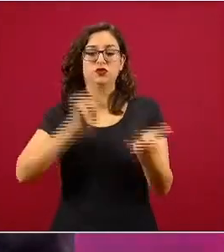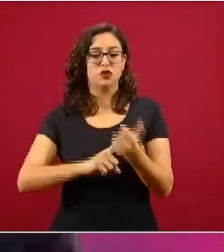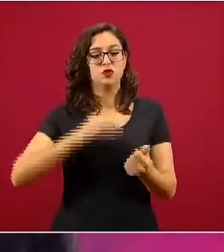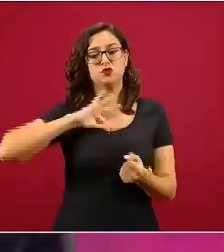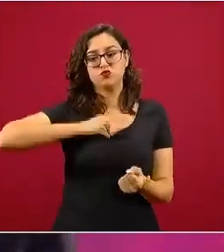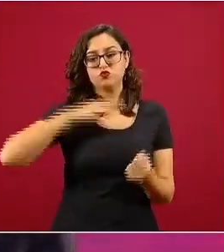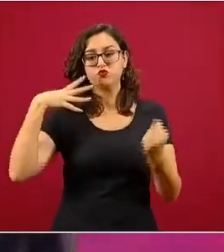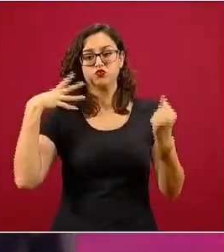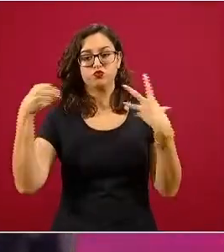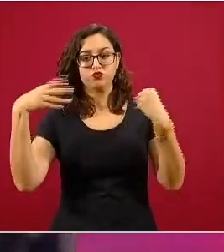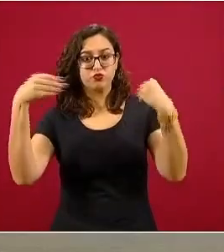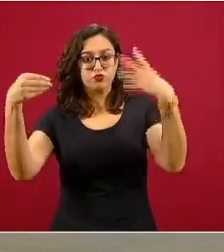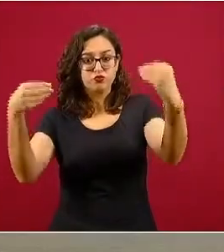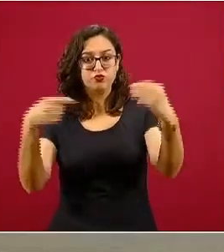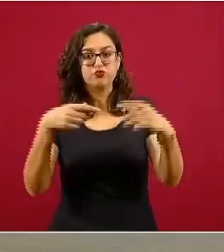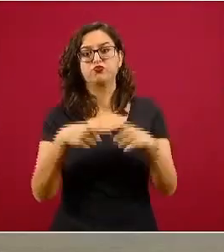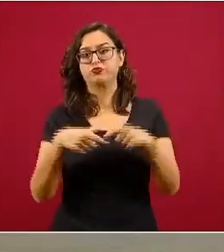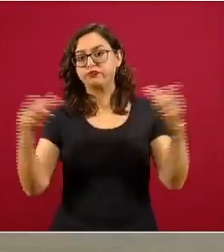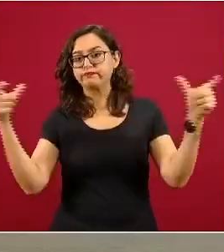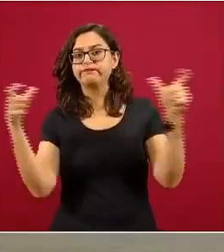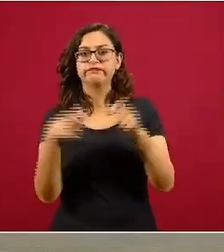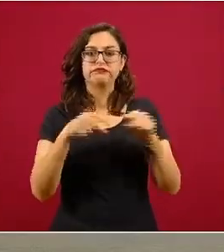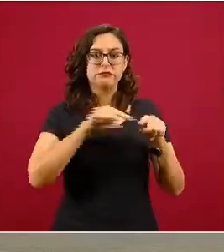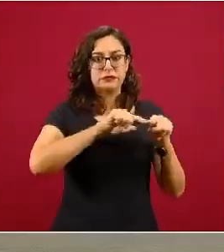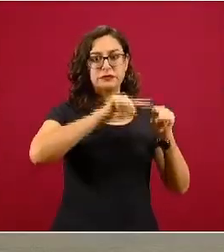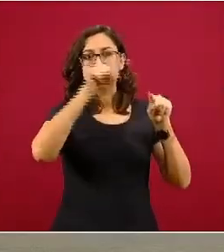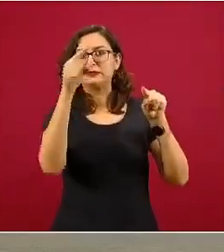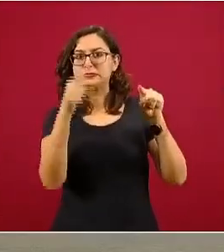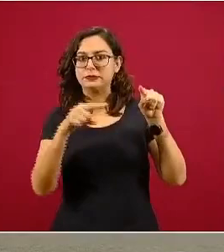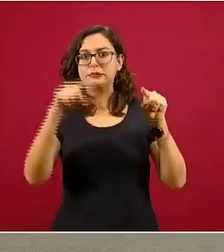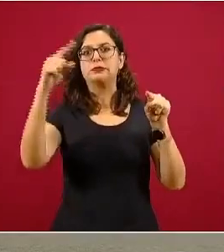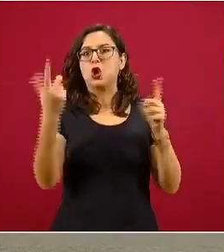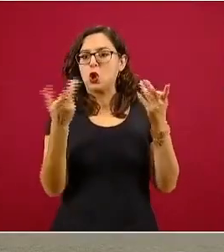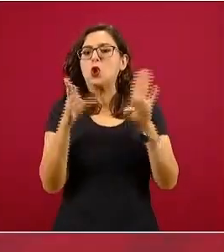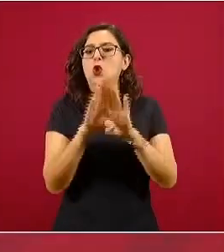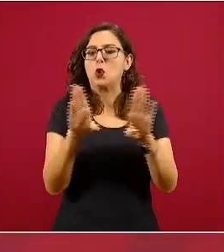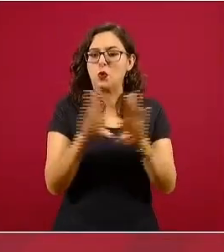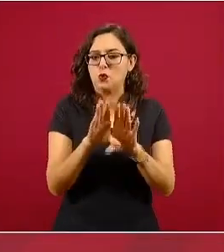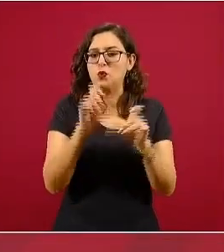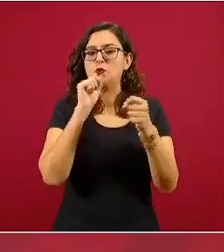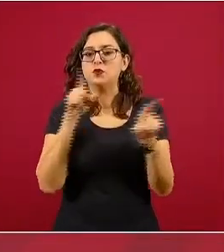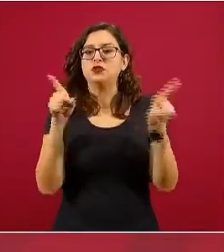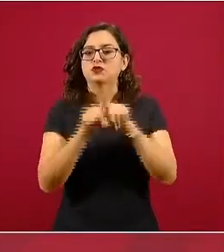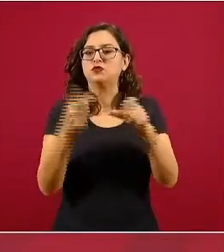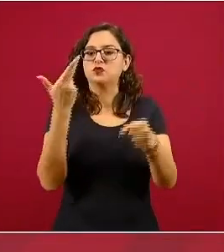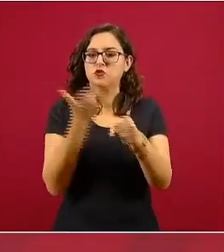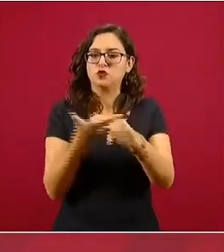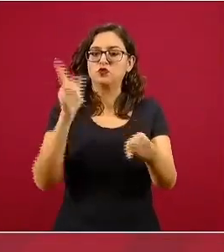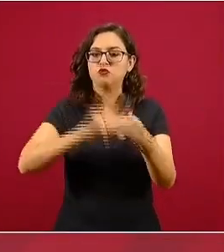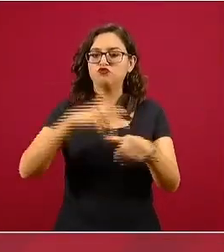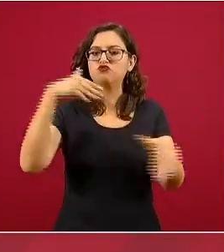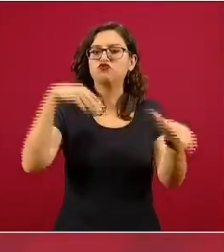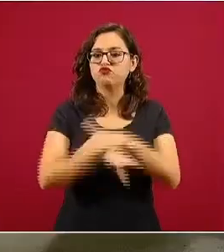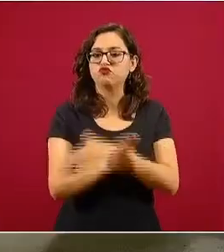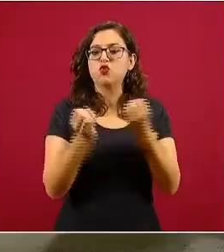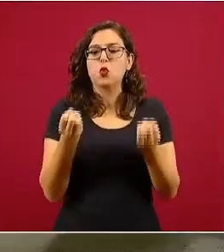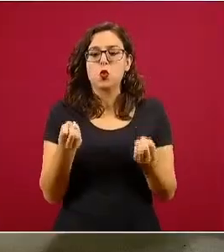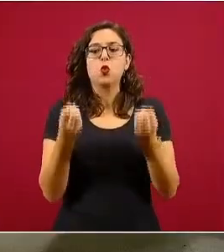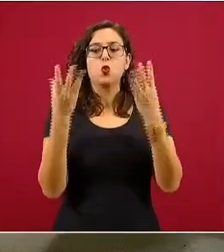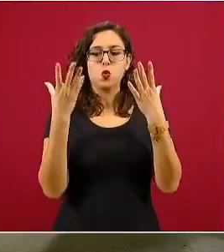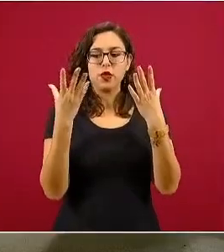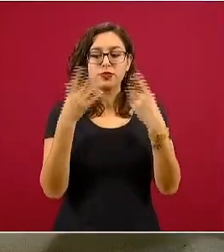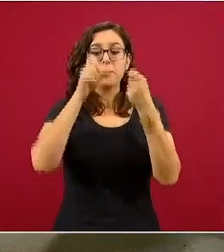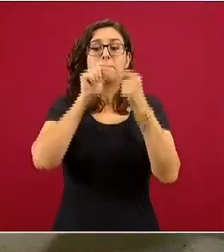de los casos registrados, veremos también las hospitalizaciones. Y en la curva epidémica también veremos la